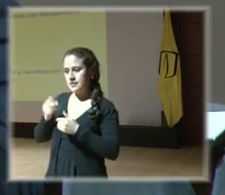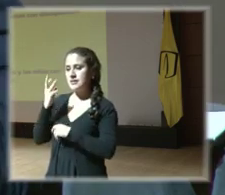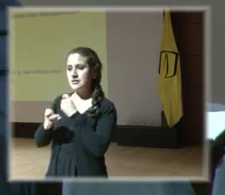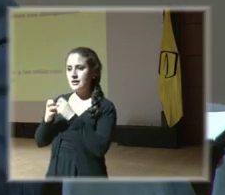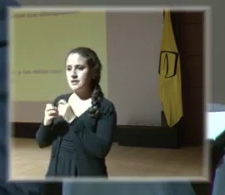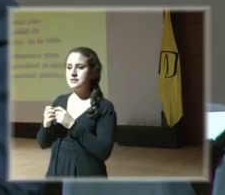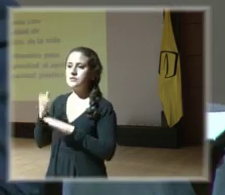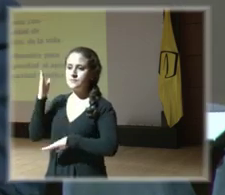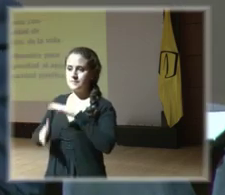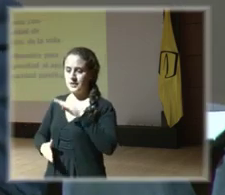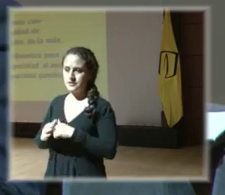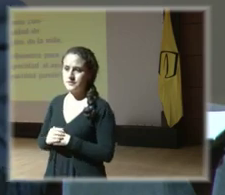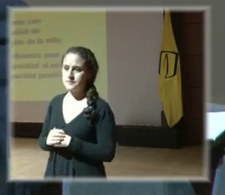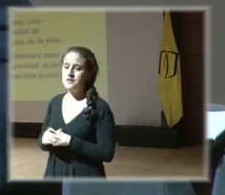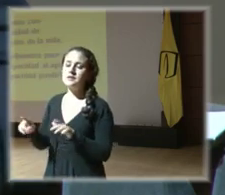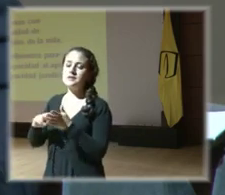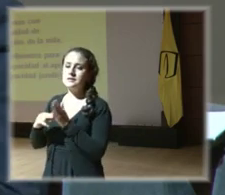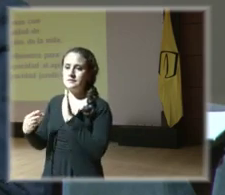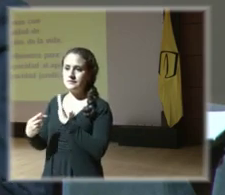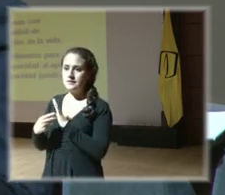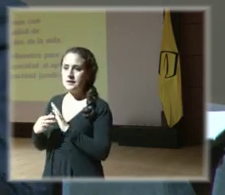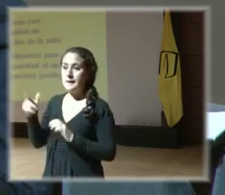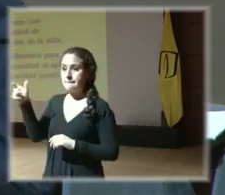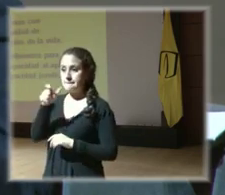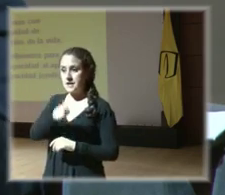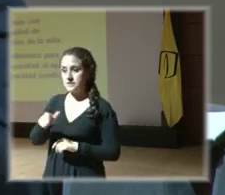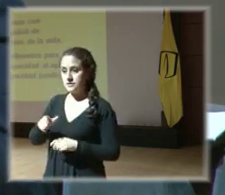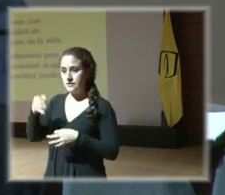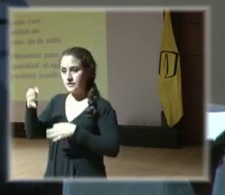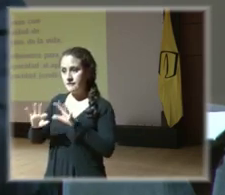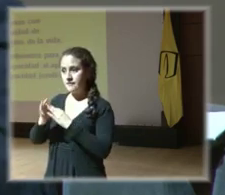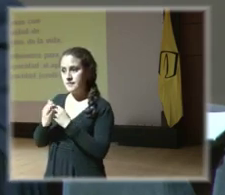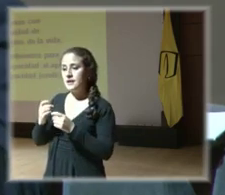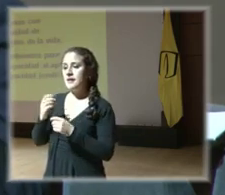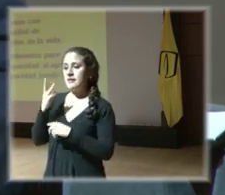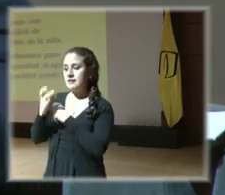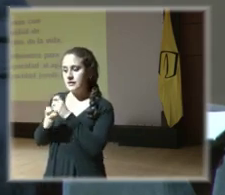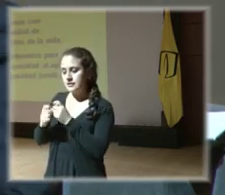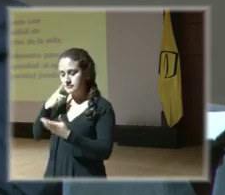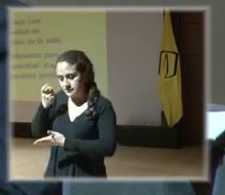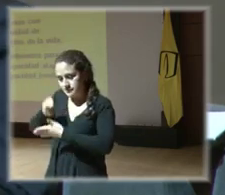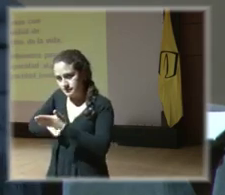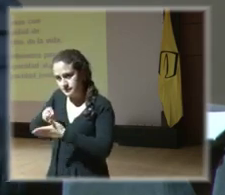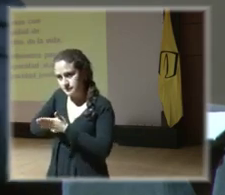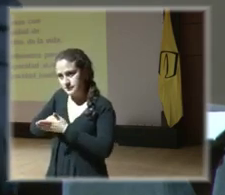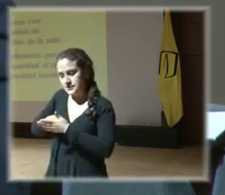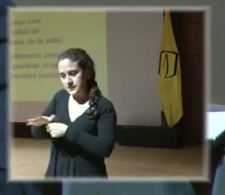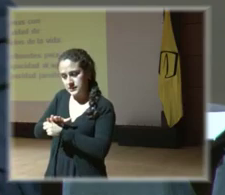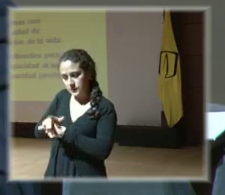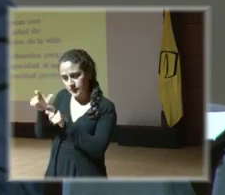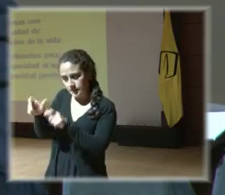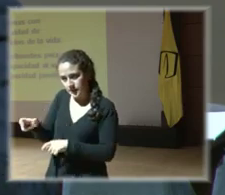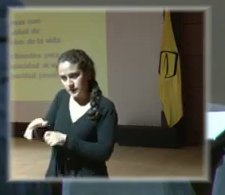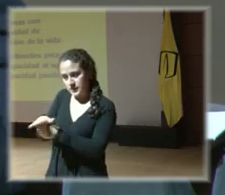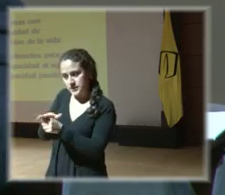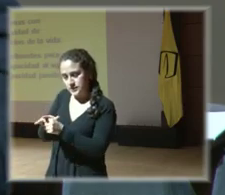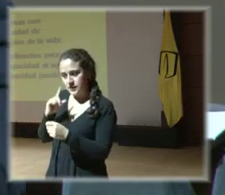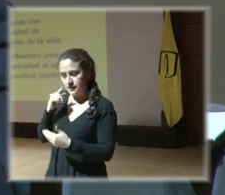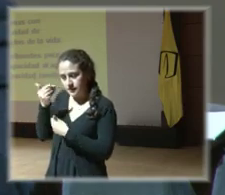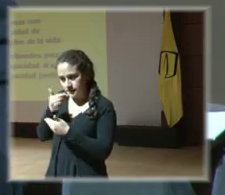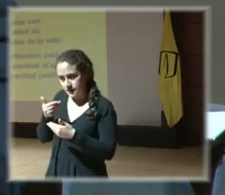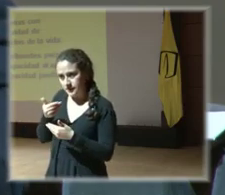de inhabilitación. Con lo cual, todos los jueces de familia deben cada 3 años necesariamente revisar las condiciones en